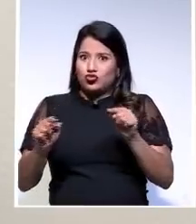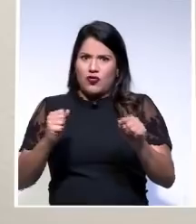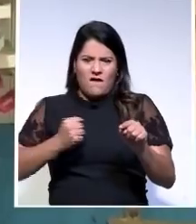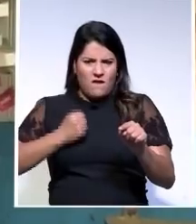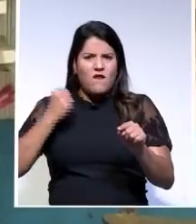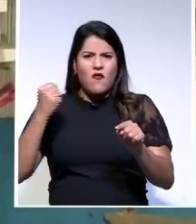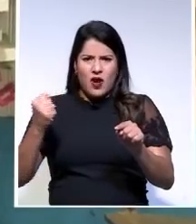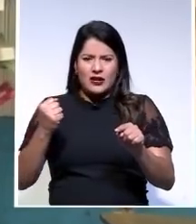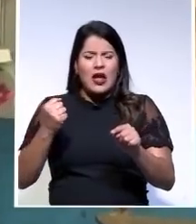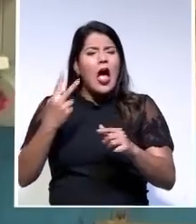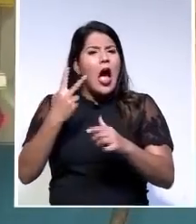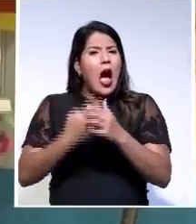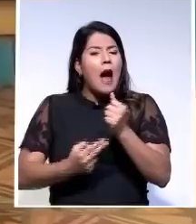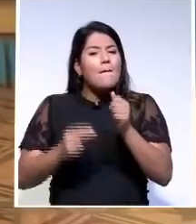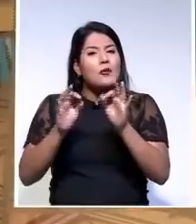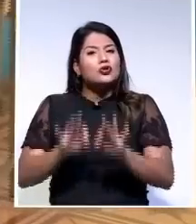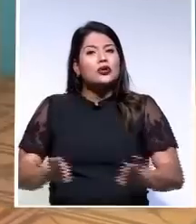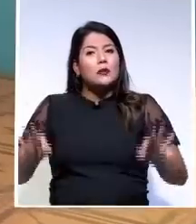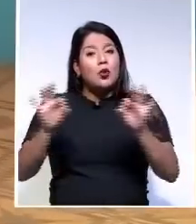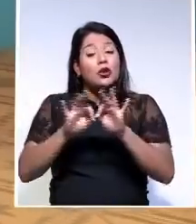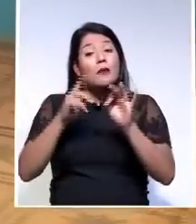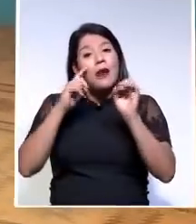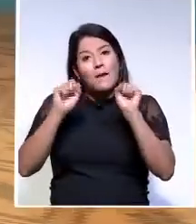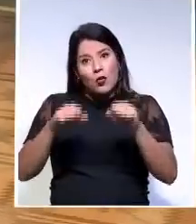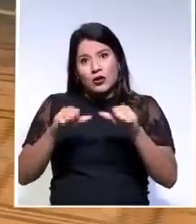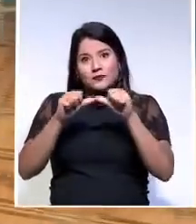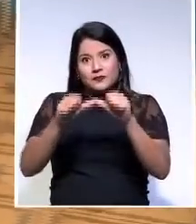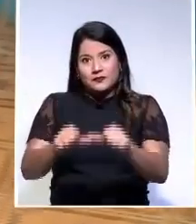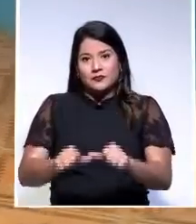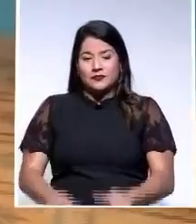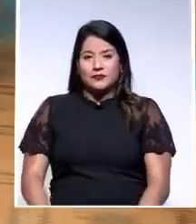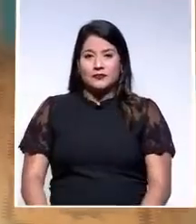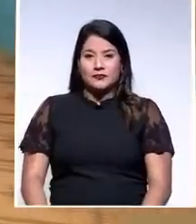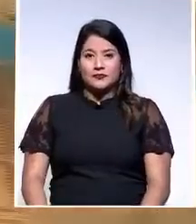son fundamentales para poder caminar unidas.